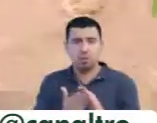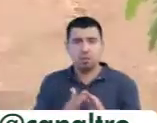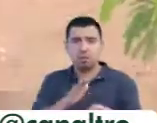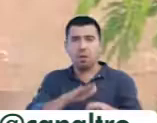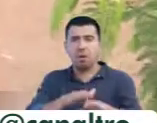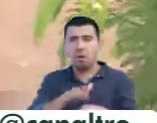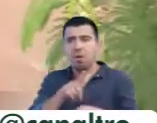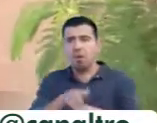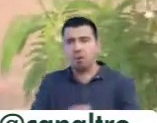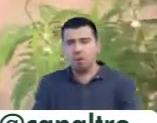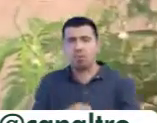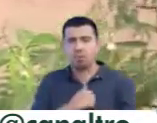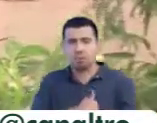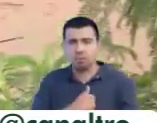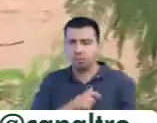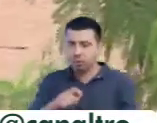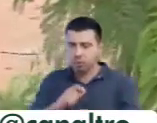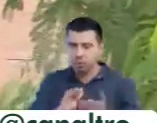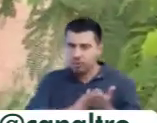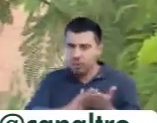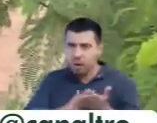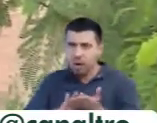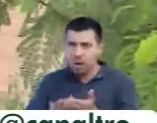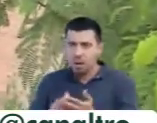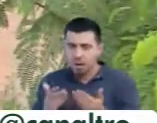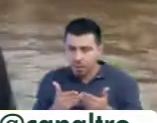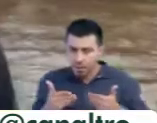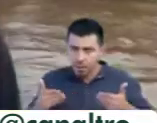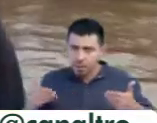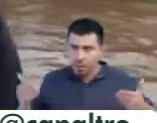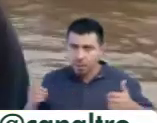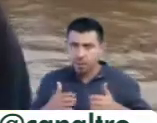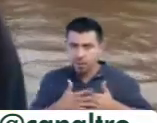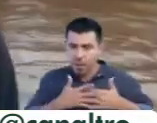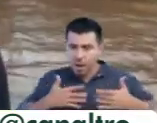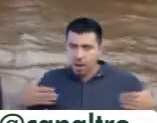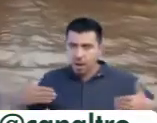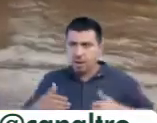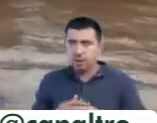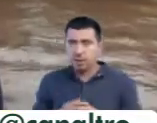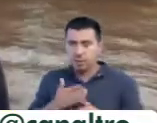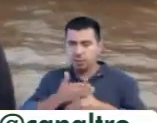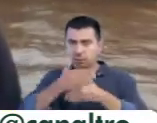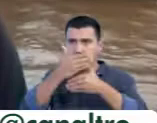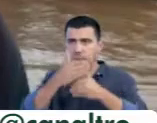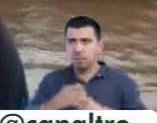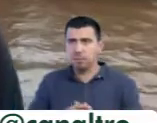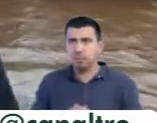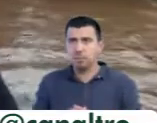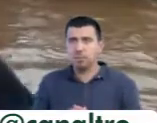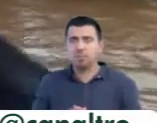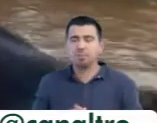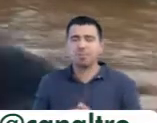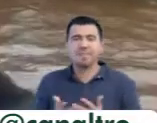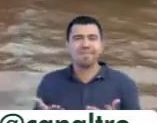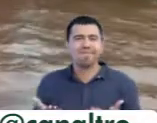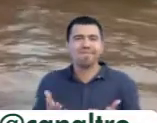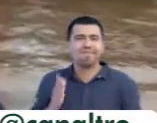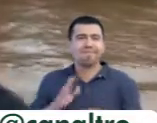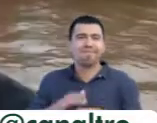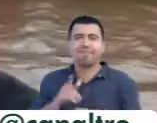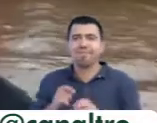de unos gaviones a la ribera del Río de Oro. Estamos quedando aquí muy a la orilla del río. Entonces necesitamos ver